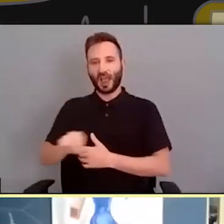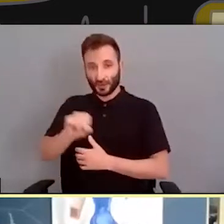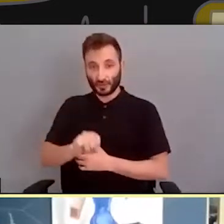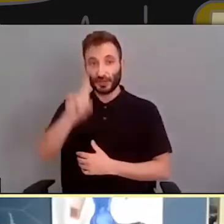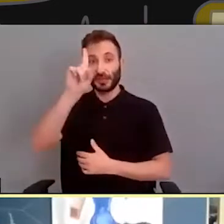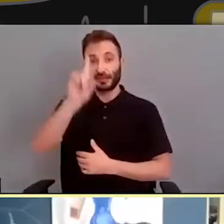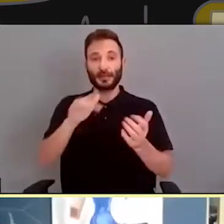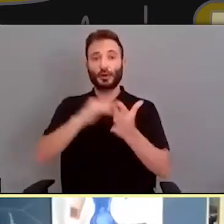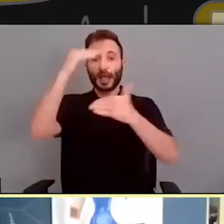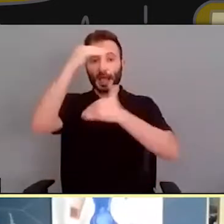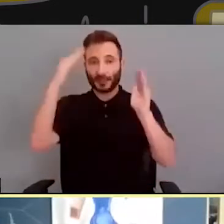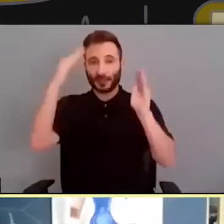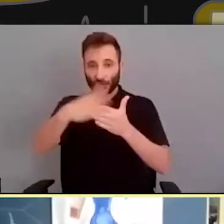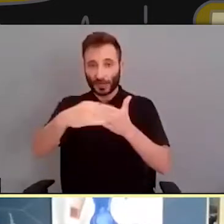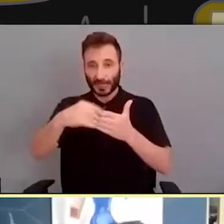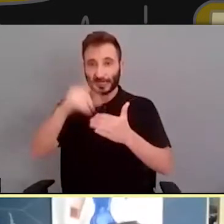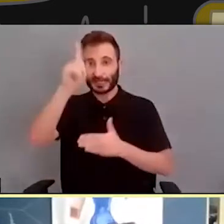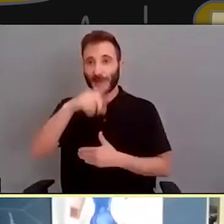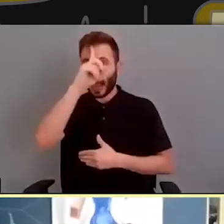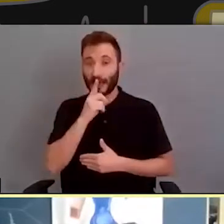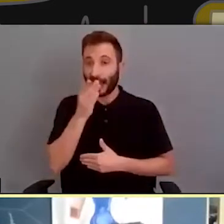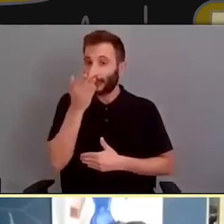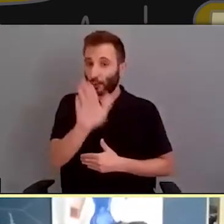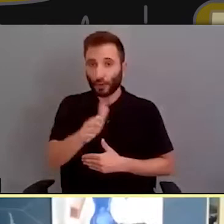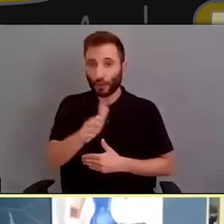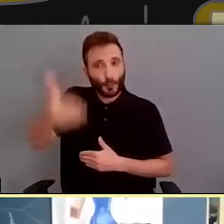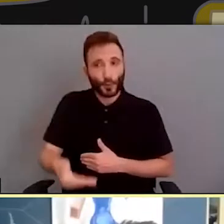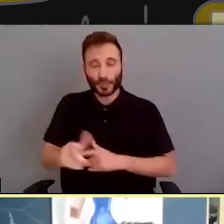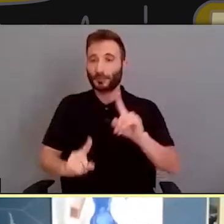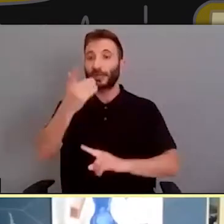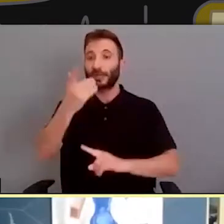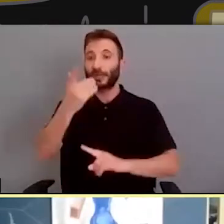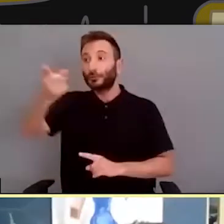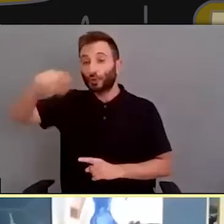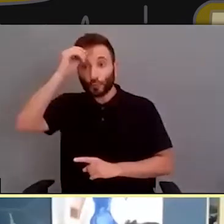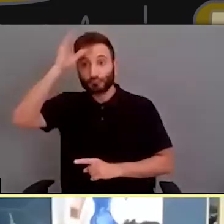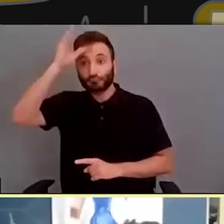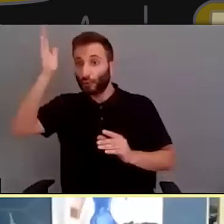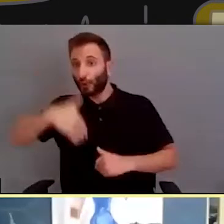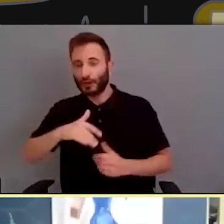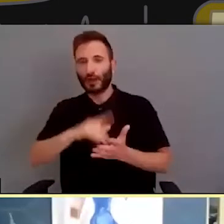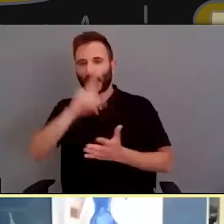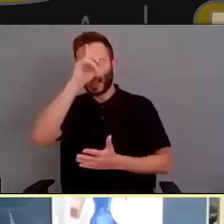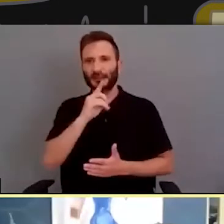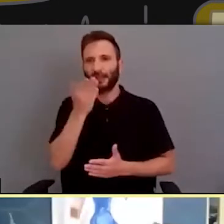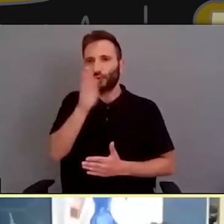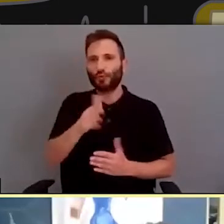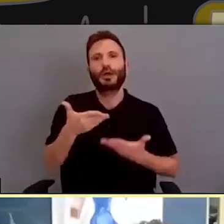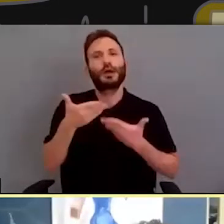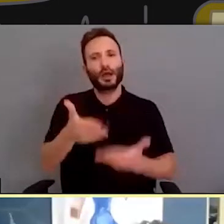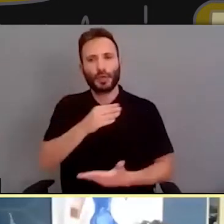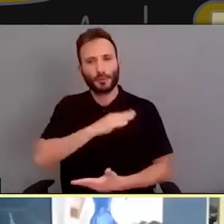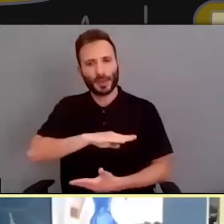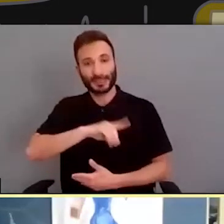cliente, hemos hablado de la actitud, es lo más importante. Cuando no tienes conocimiento, la actitud ayuda bastante. Y algo muy importante y